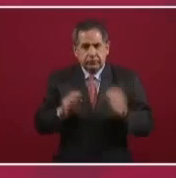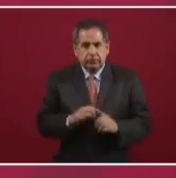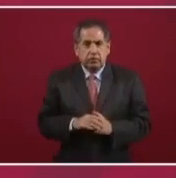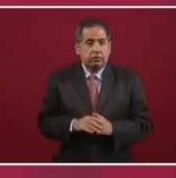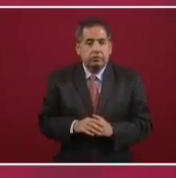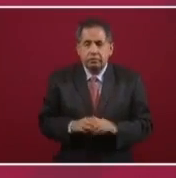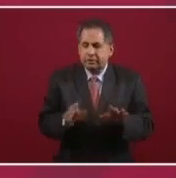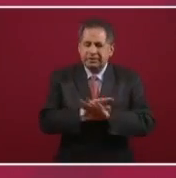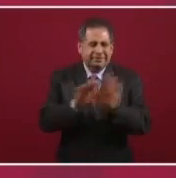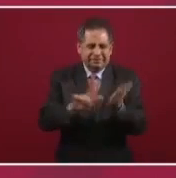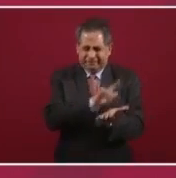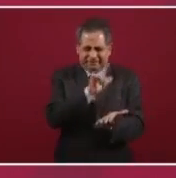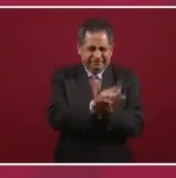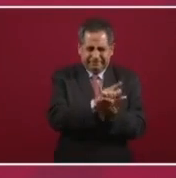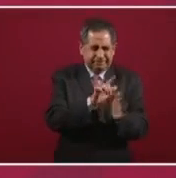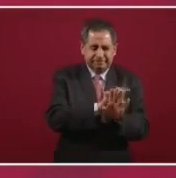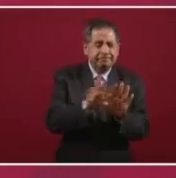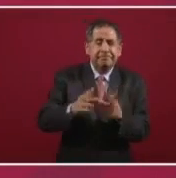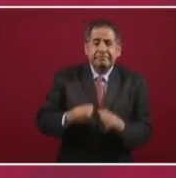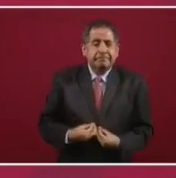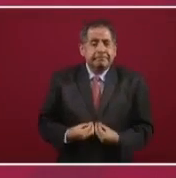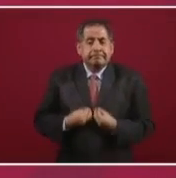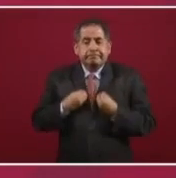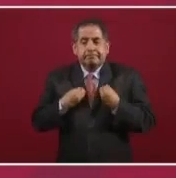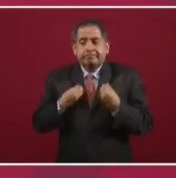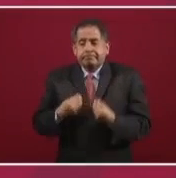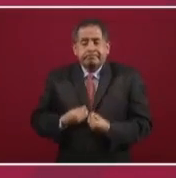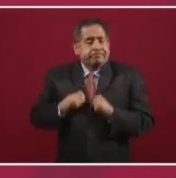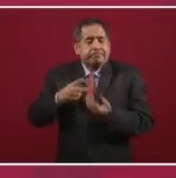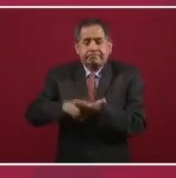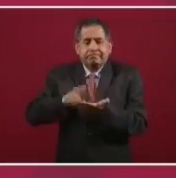que por encima de las leyes está la vida humana.